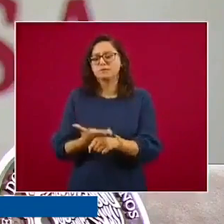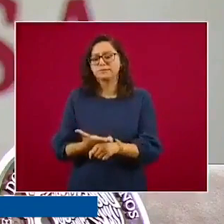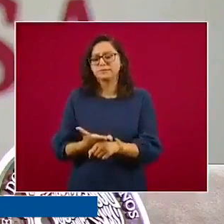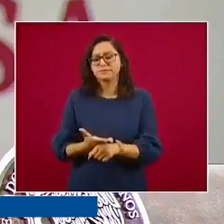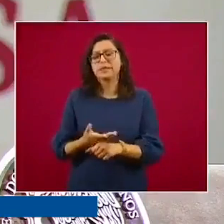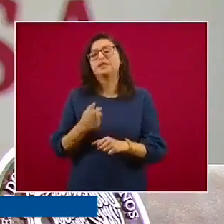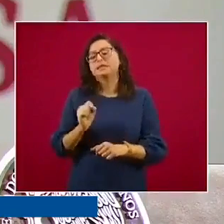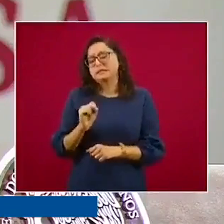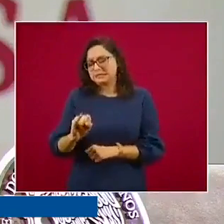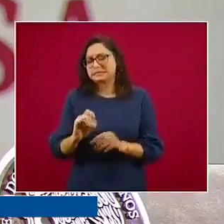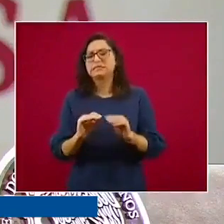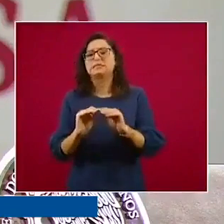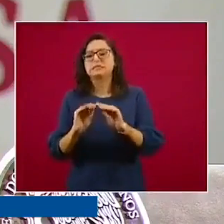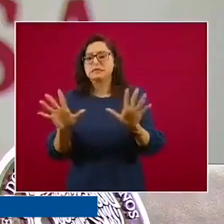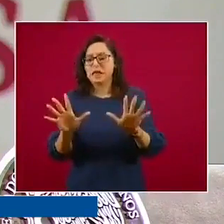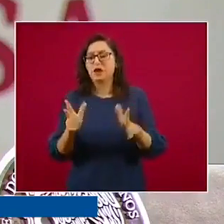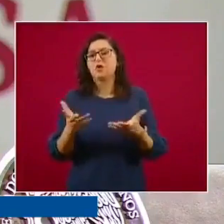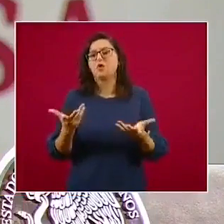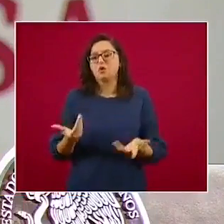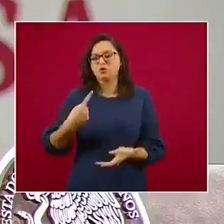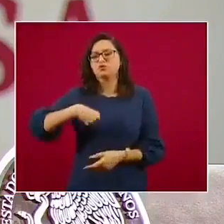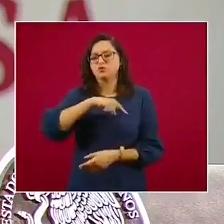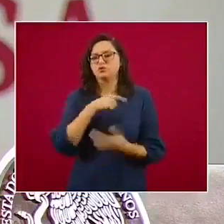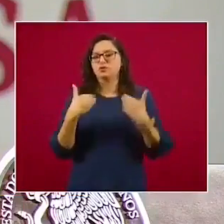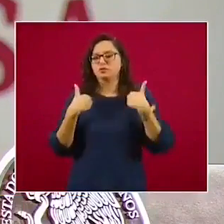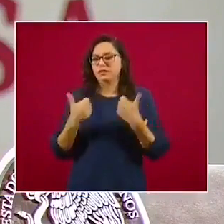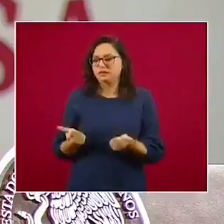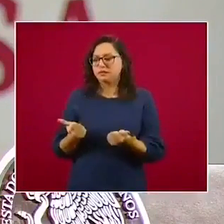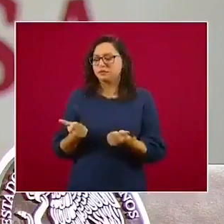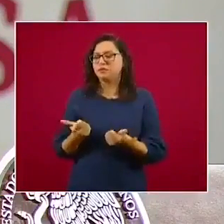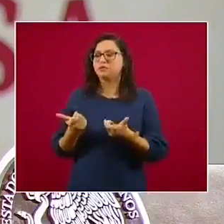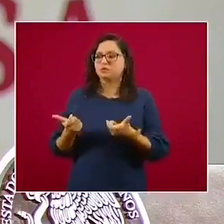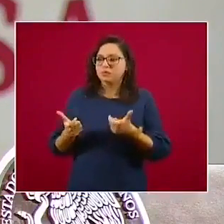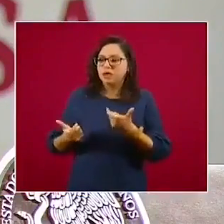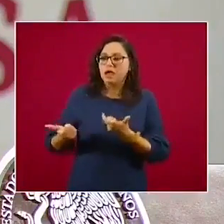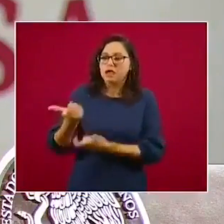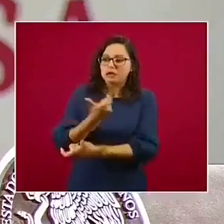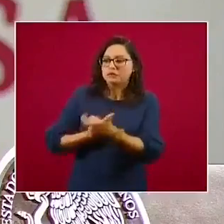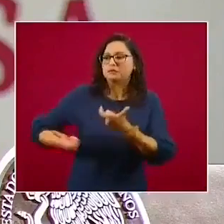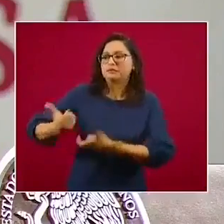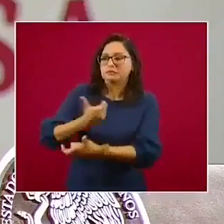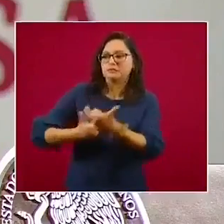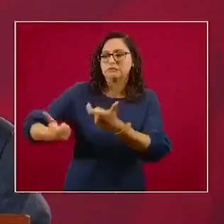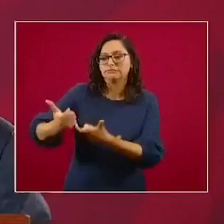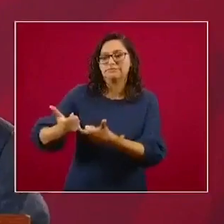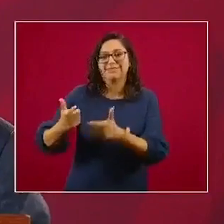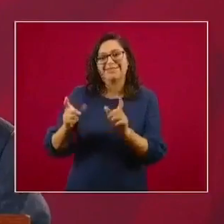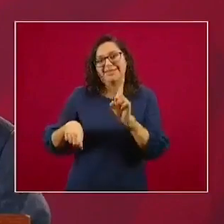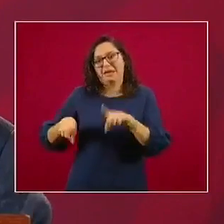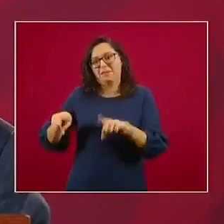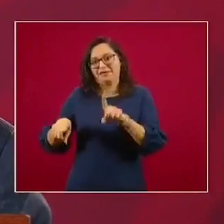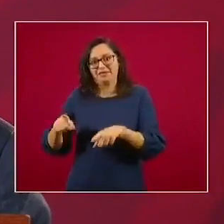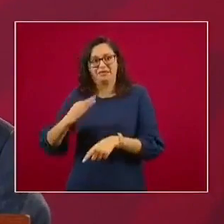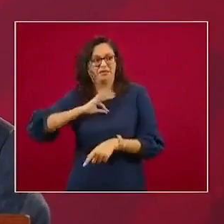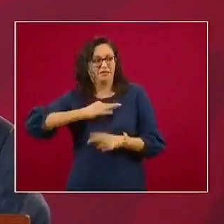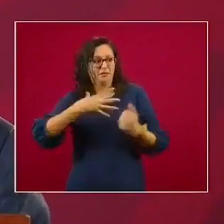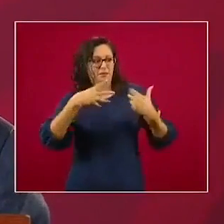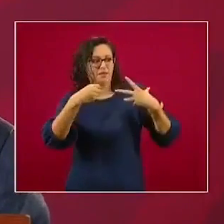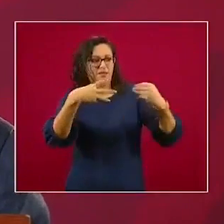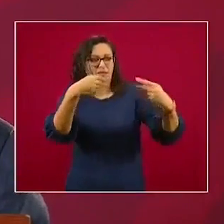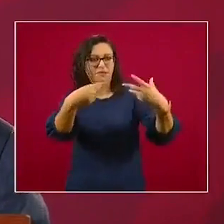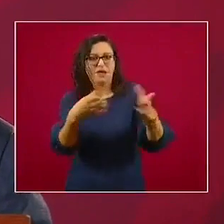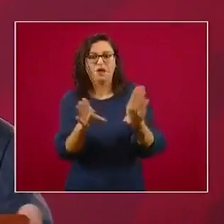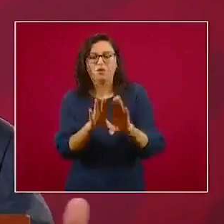va a ir condicionando que más sectores se puedan ir reactivando es el ritmo de la pandemia. Ahora, nos tiene